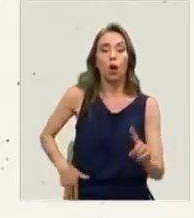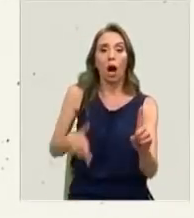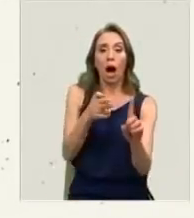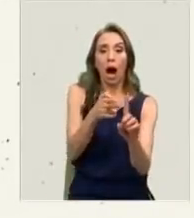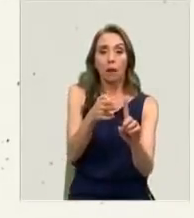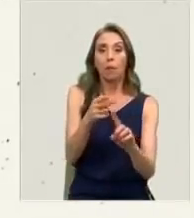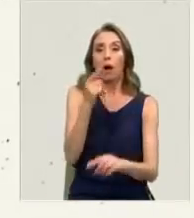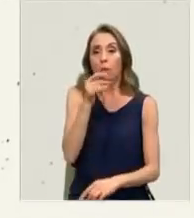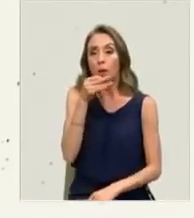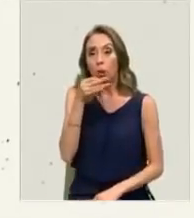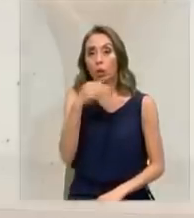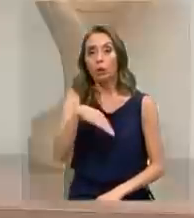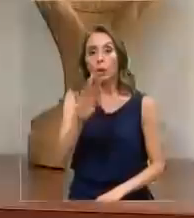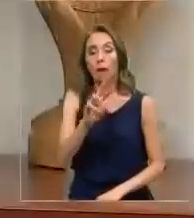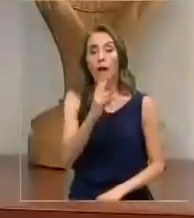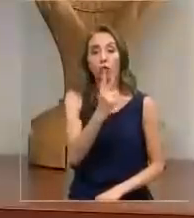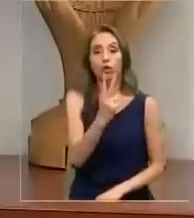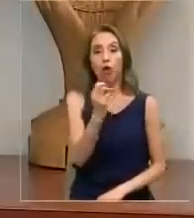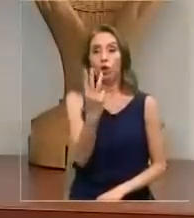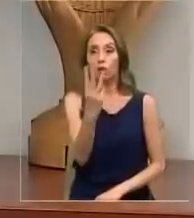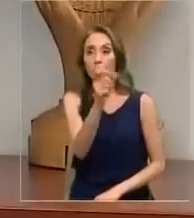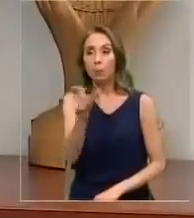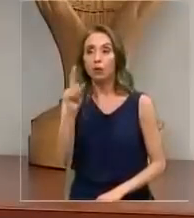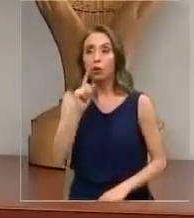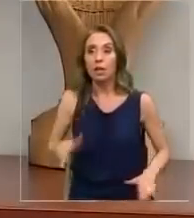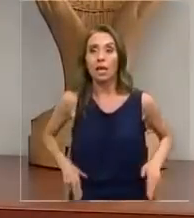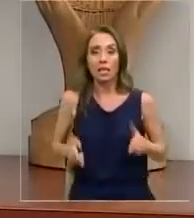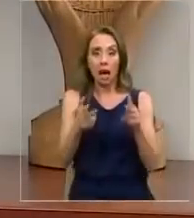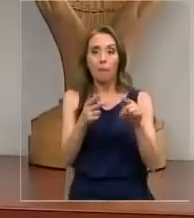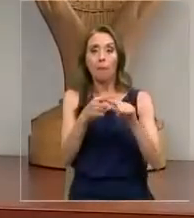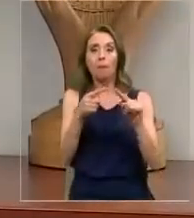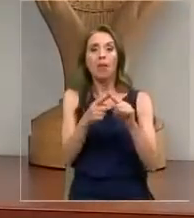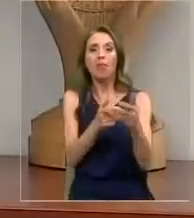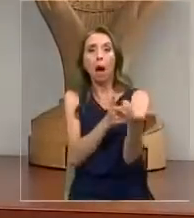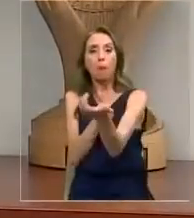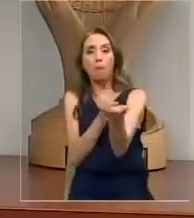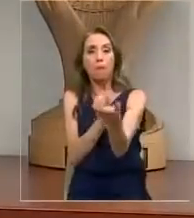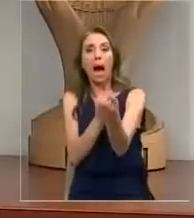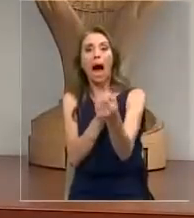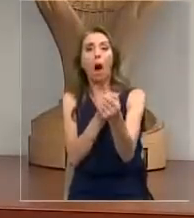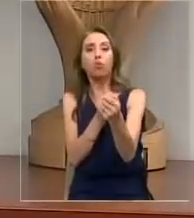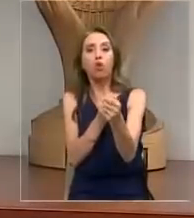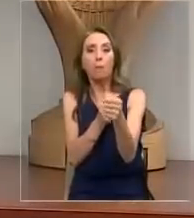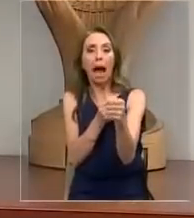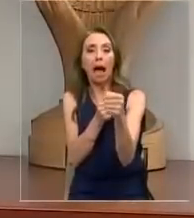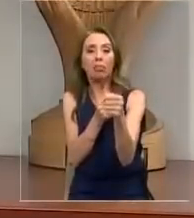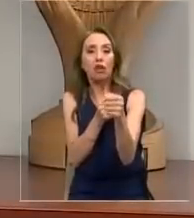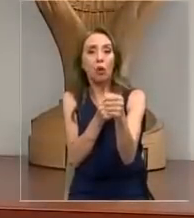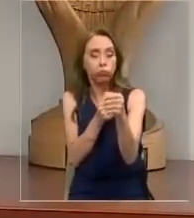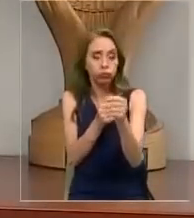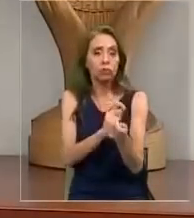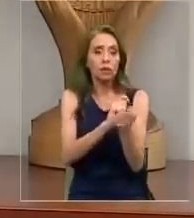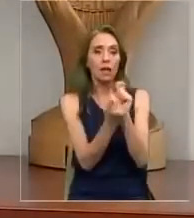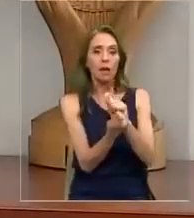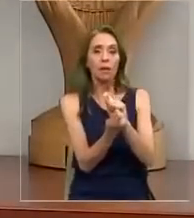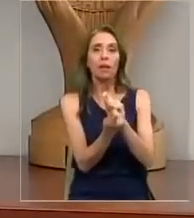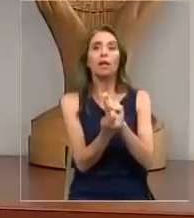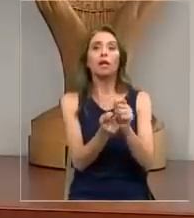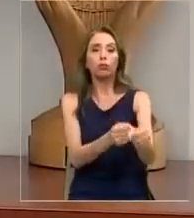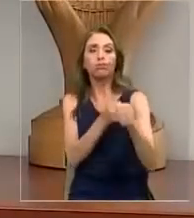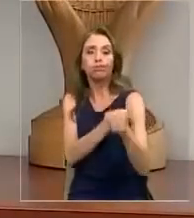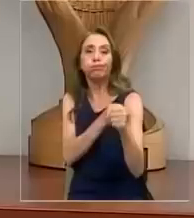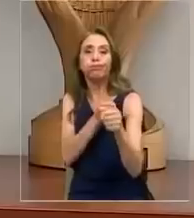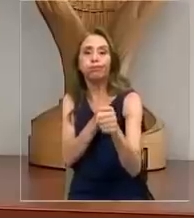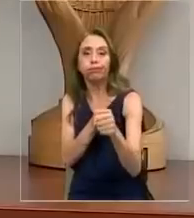tenido casos de a lo menos más de dos o tres personas con armas de fuego semiautomáticas que las adaptan automáticas y al estilo